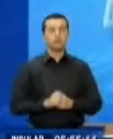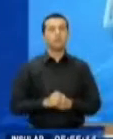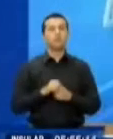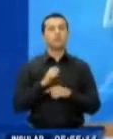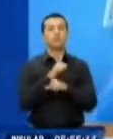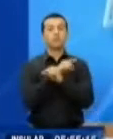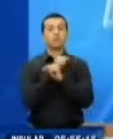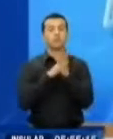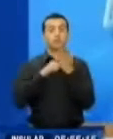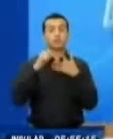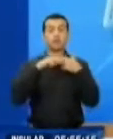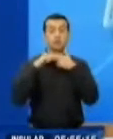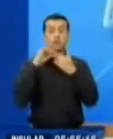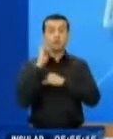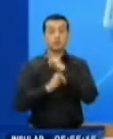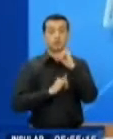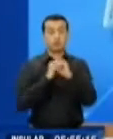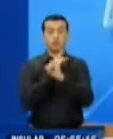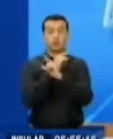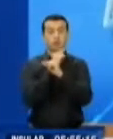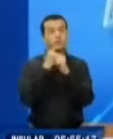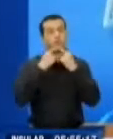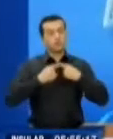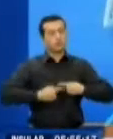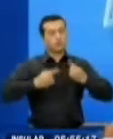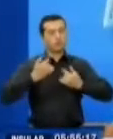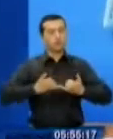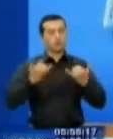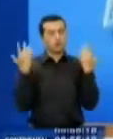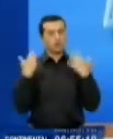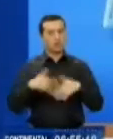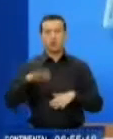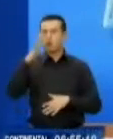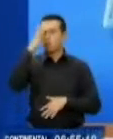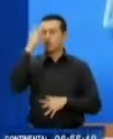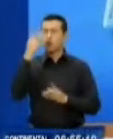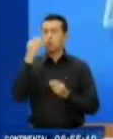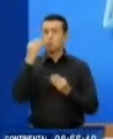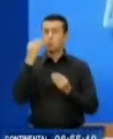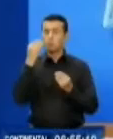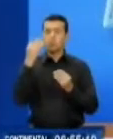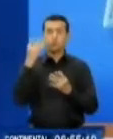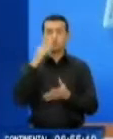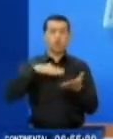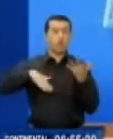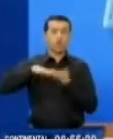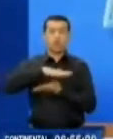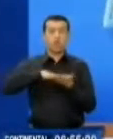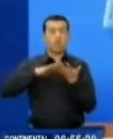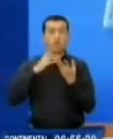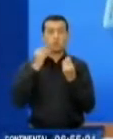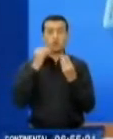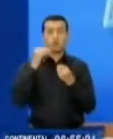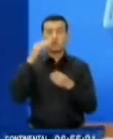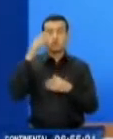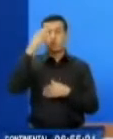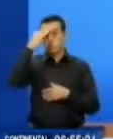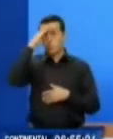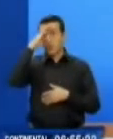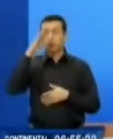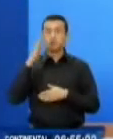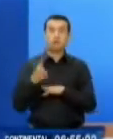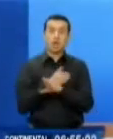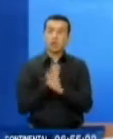Twitter, el canciller Ricardo Patiño indicó que la medida se estableció ante la movilización desordenada y peligrosa que vulnera sus derechos